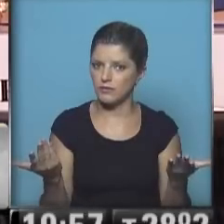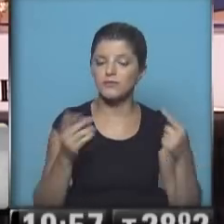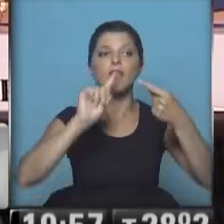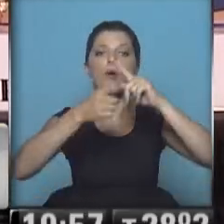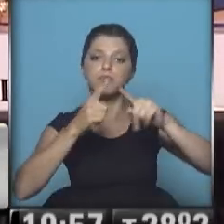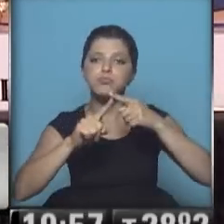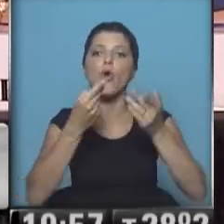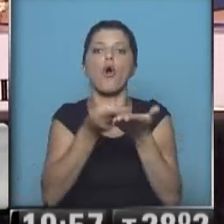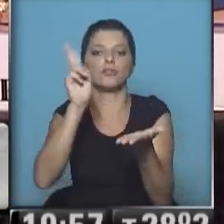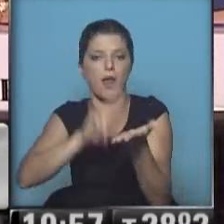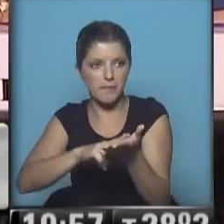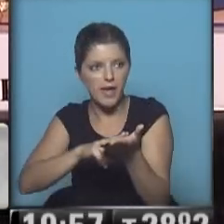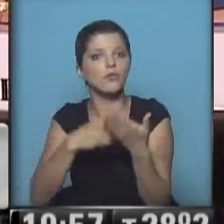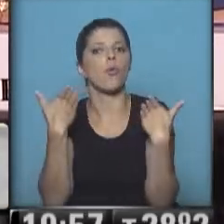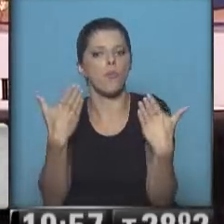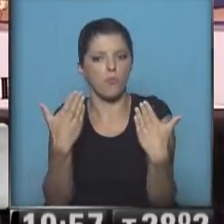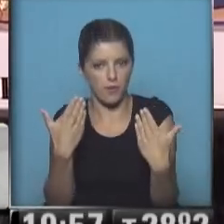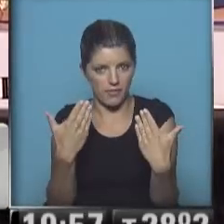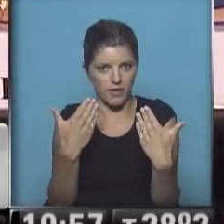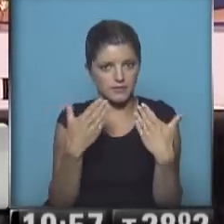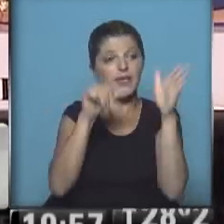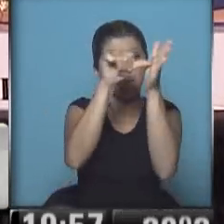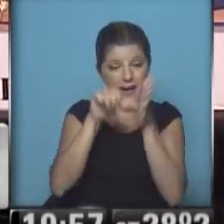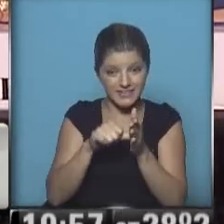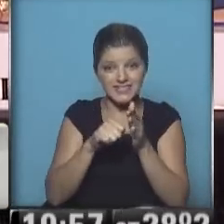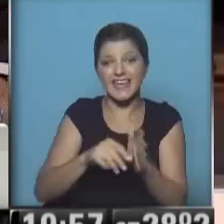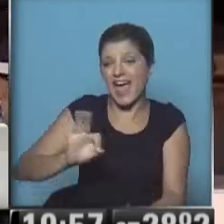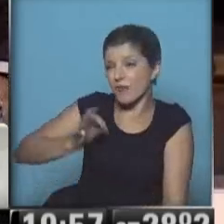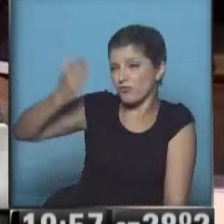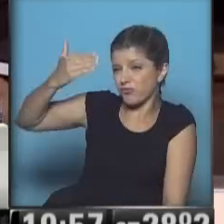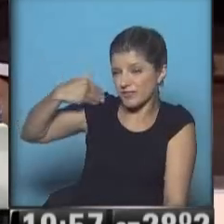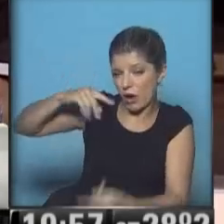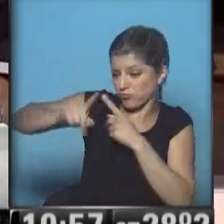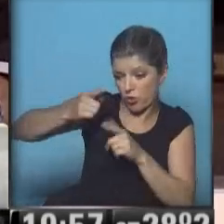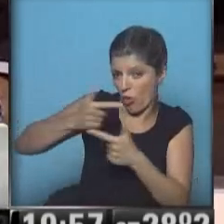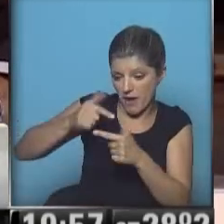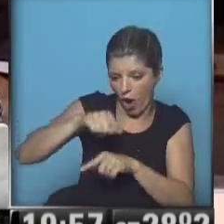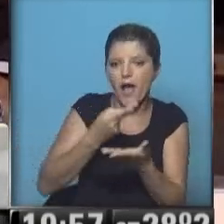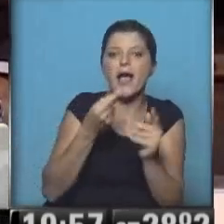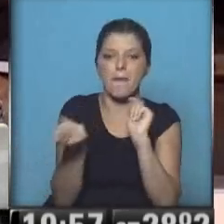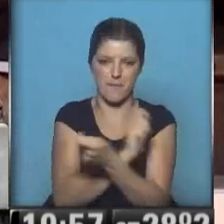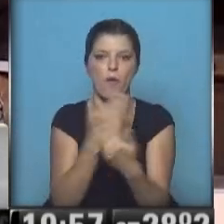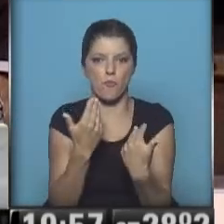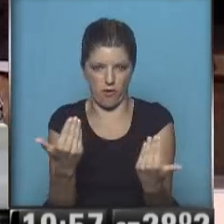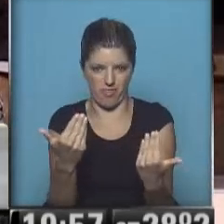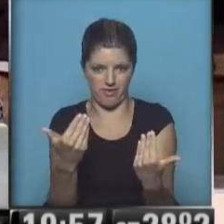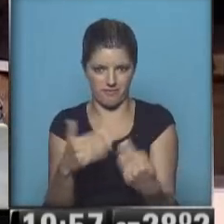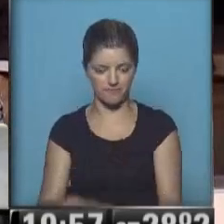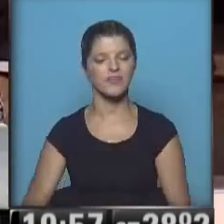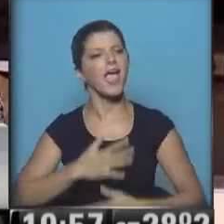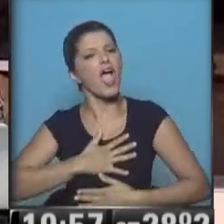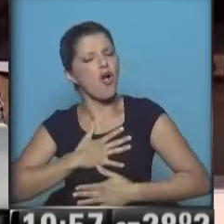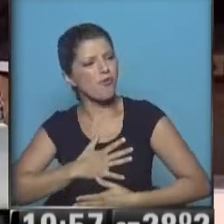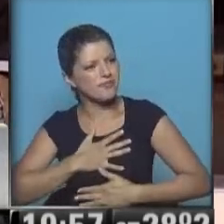restablecer relaciones, las relaciones interrumpidas hace muchos años. Muy feliz. Hay que reconocer el gesto